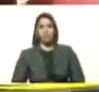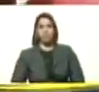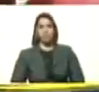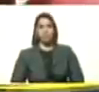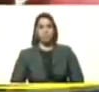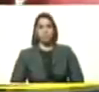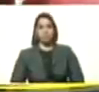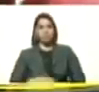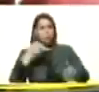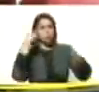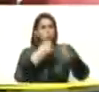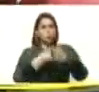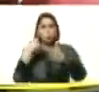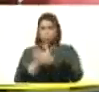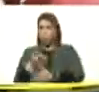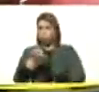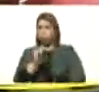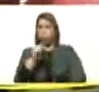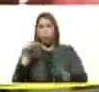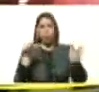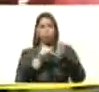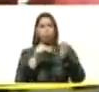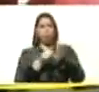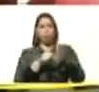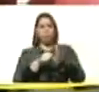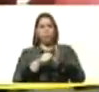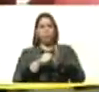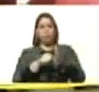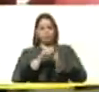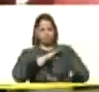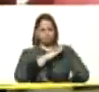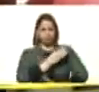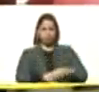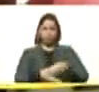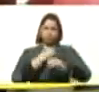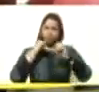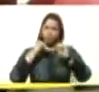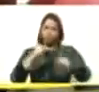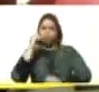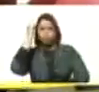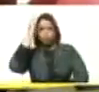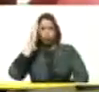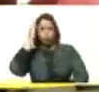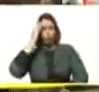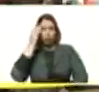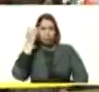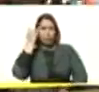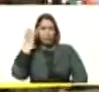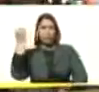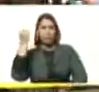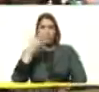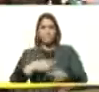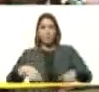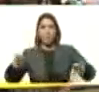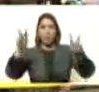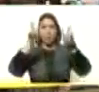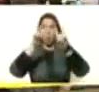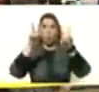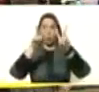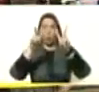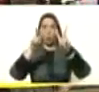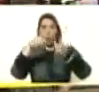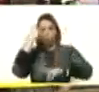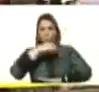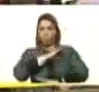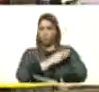Es en la lucha donde se forja la conciencia, la inteligencia, los valores, el